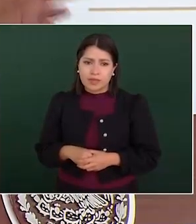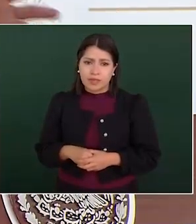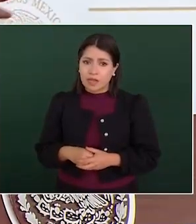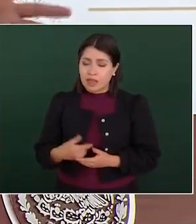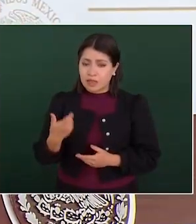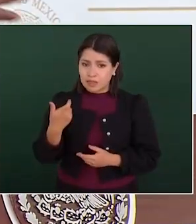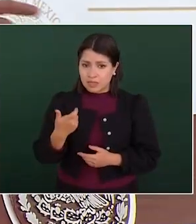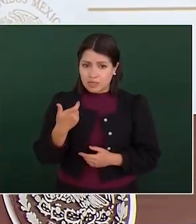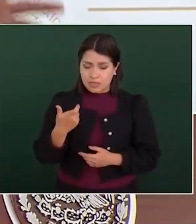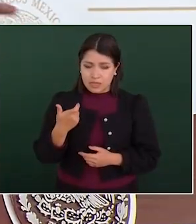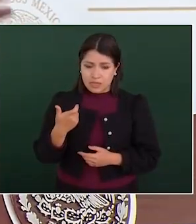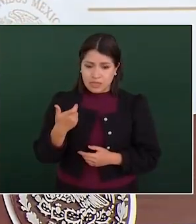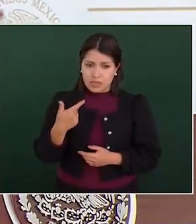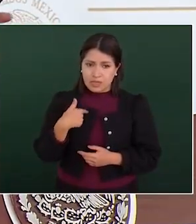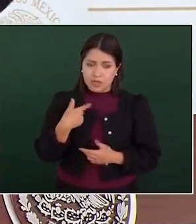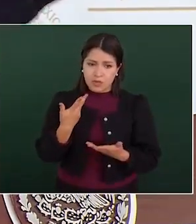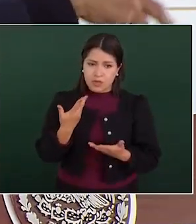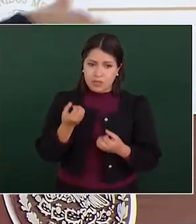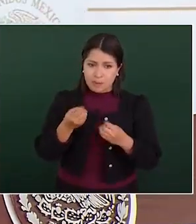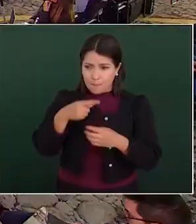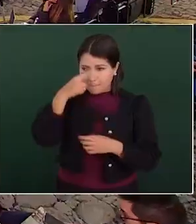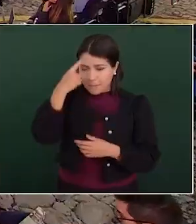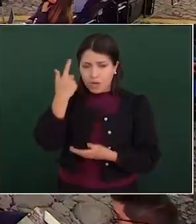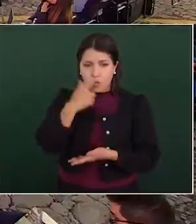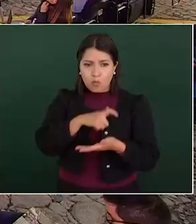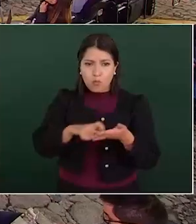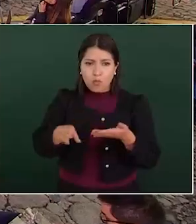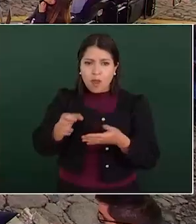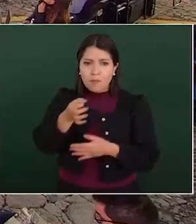que se destinaba a la compra de medicinas?